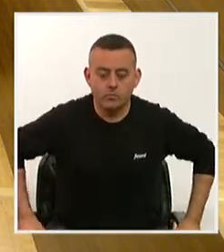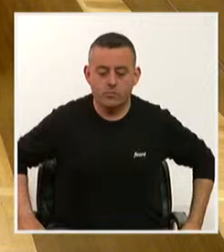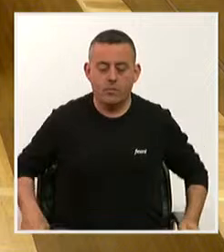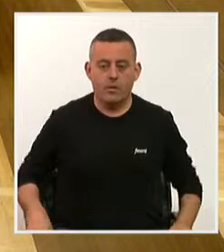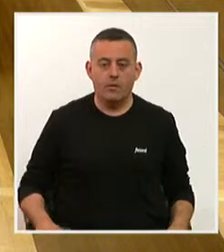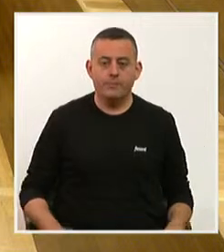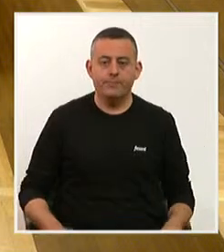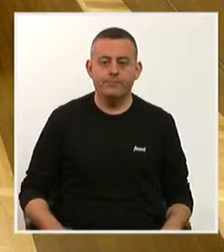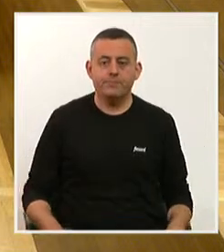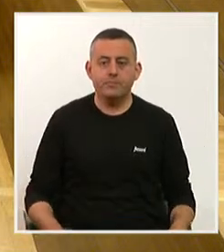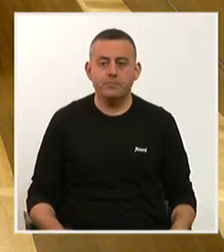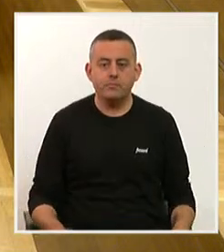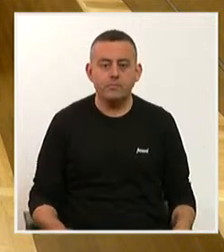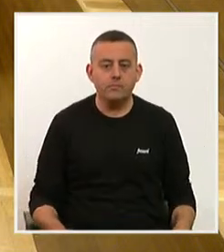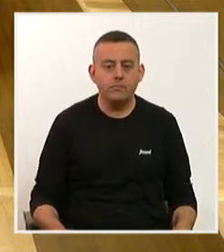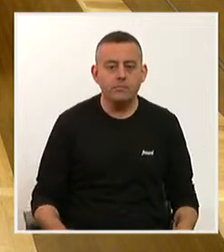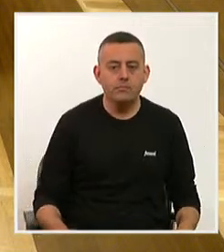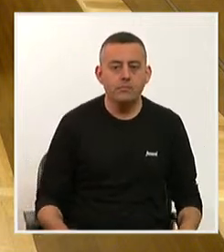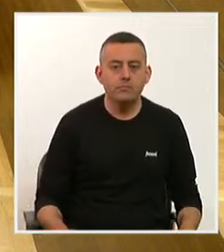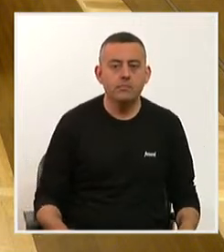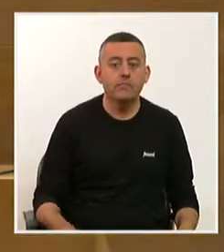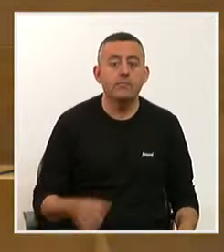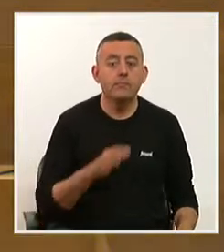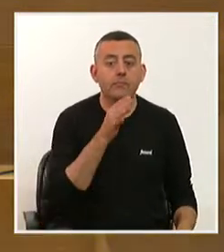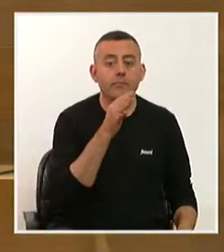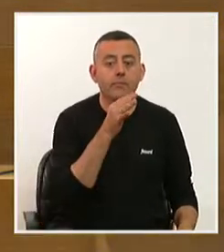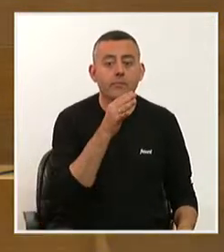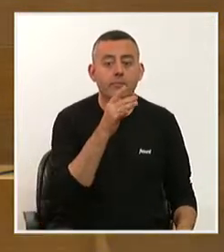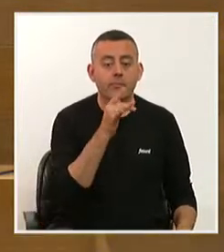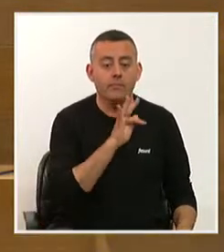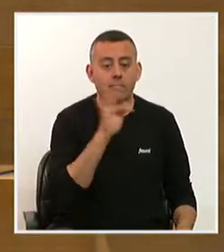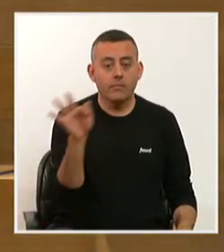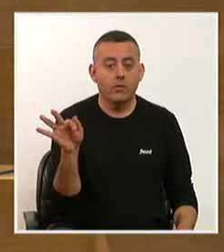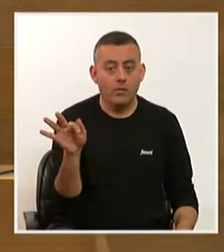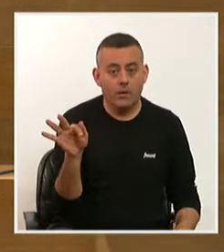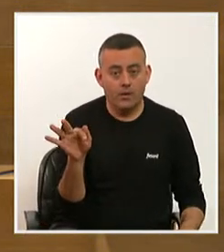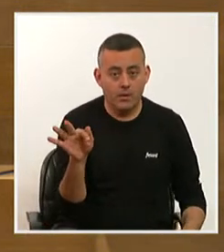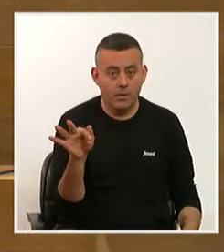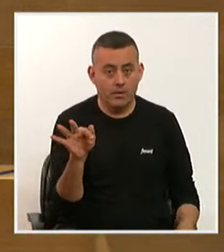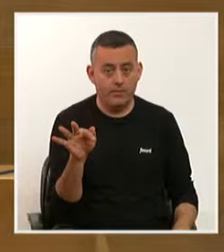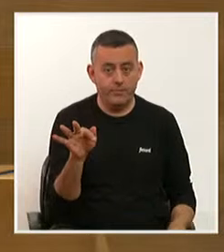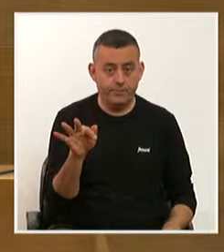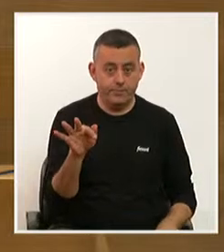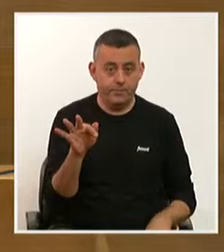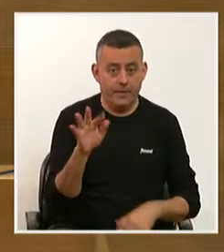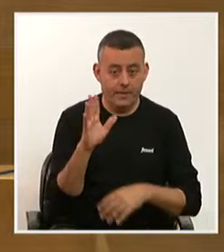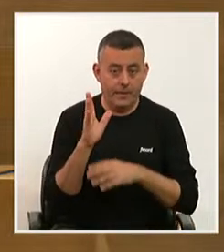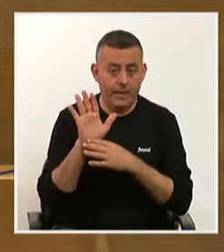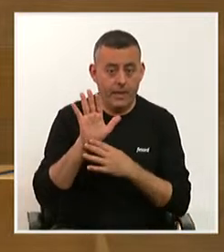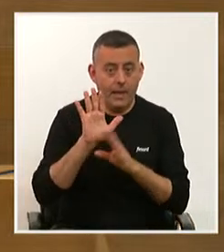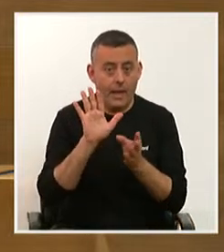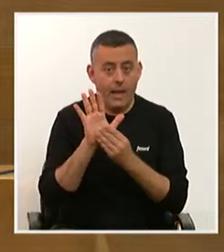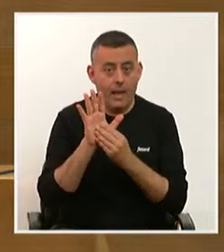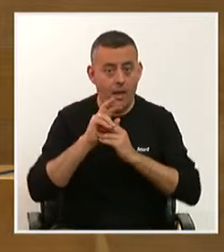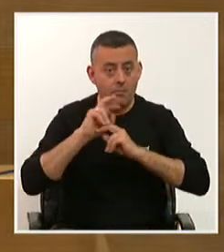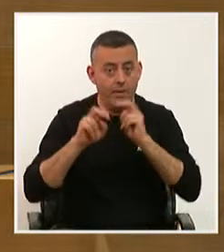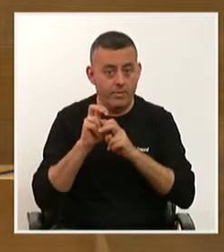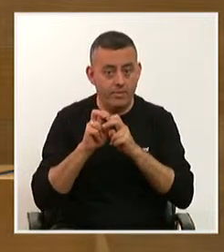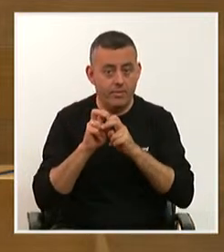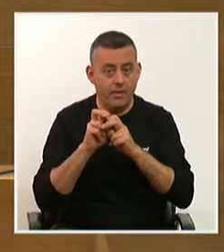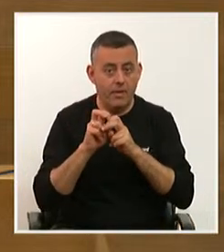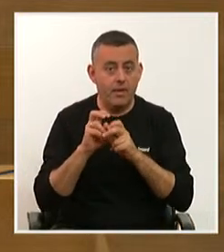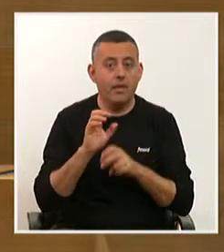barrachina tiene la palabra para la presentación de su enmienda la diputada de